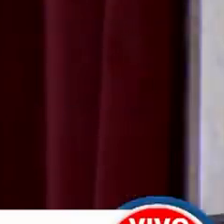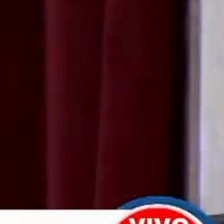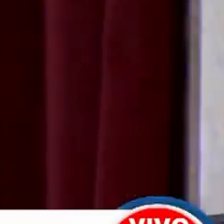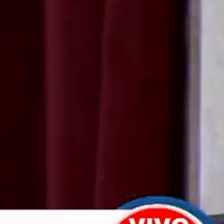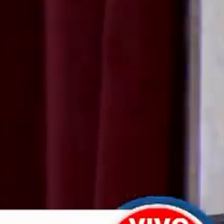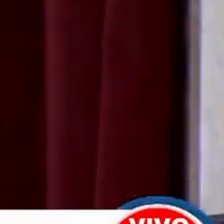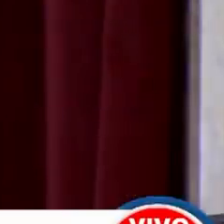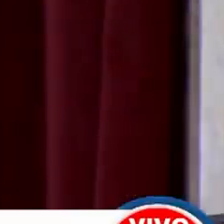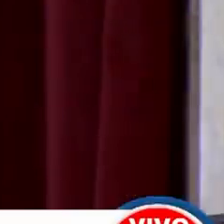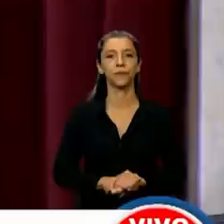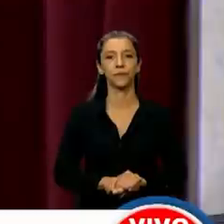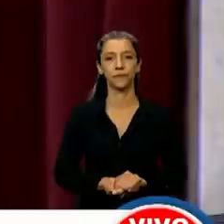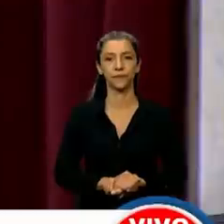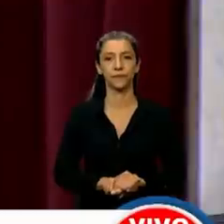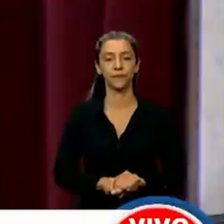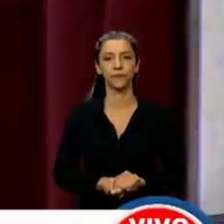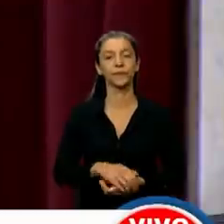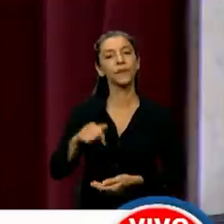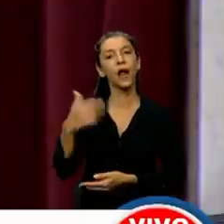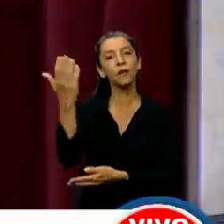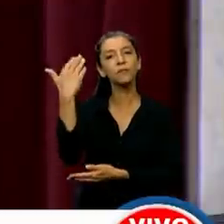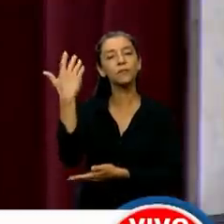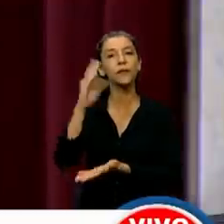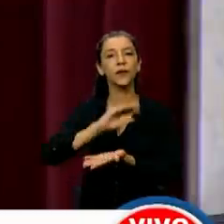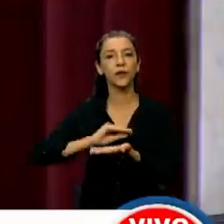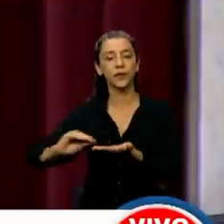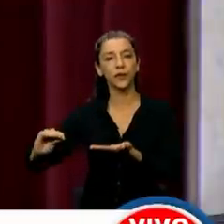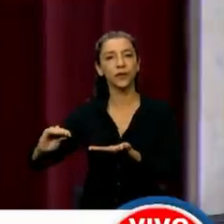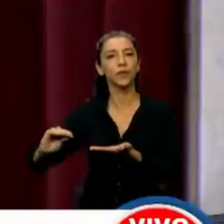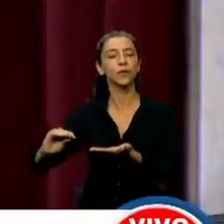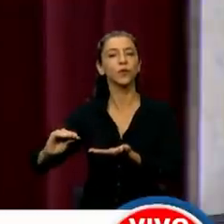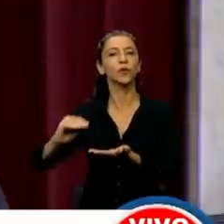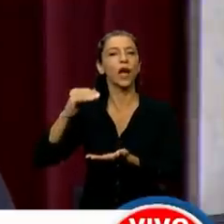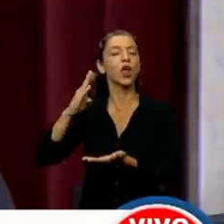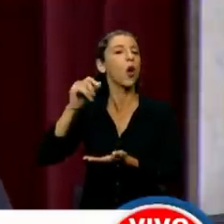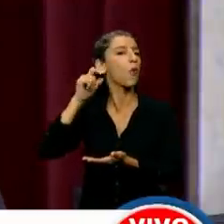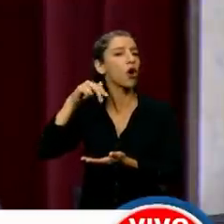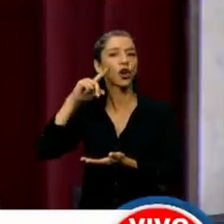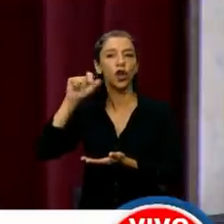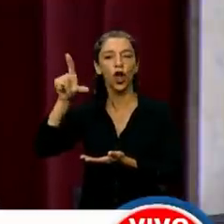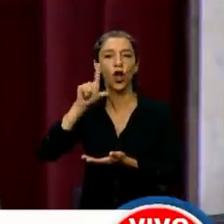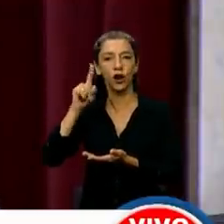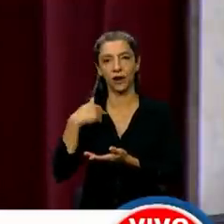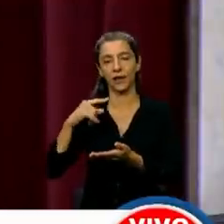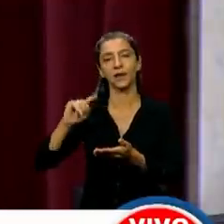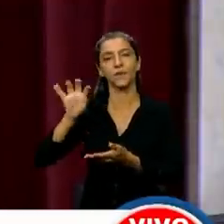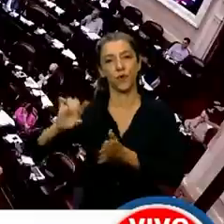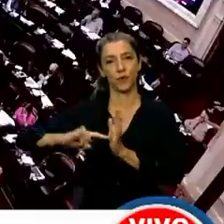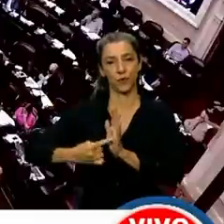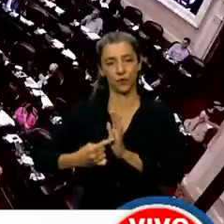y la palabra el diputado lisandro bormioli por la provincia buenos aires